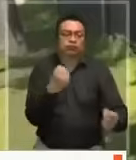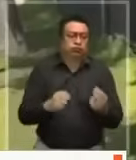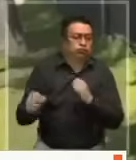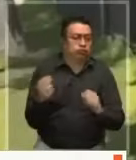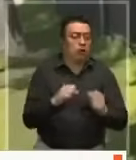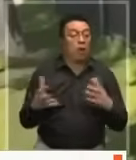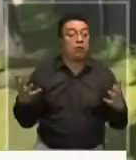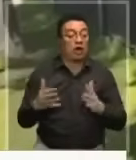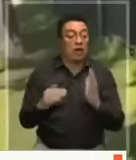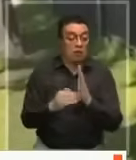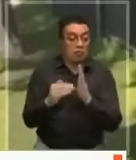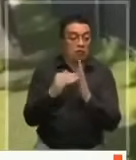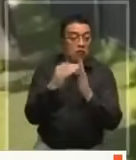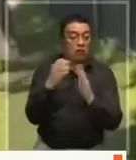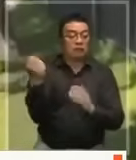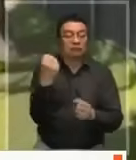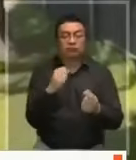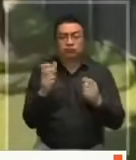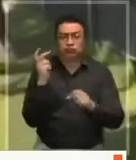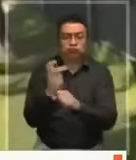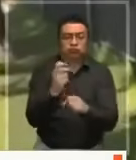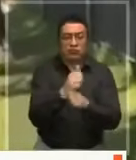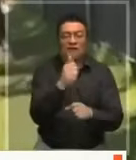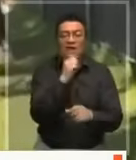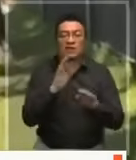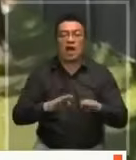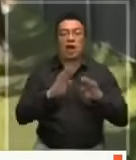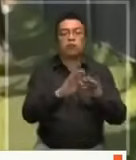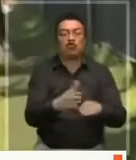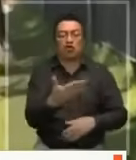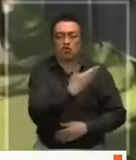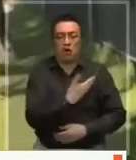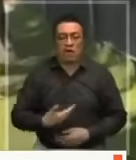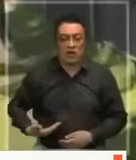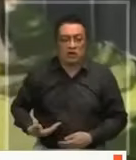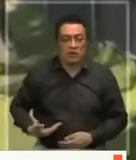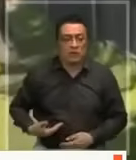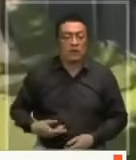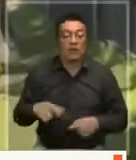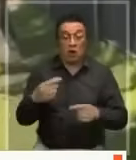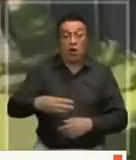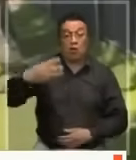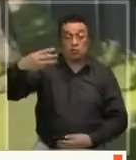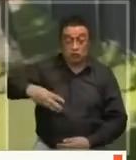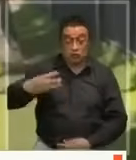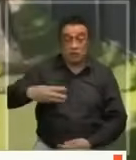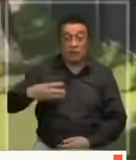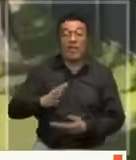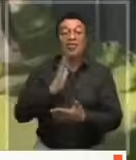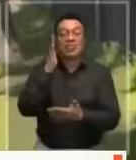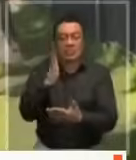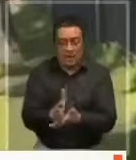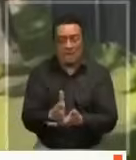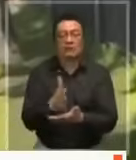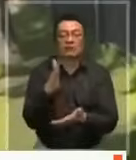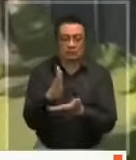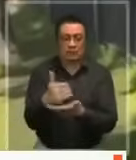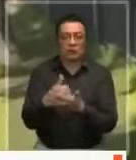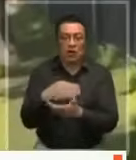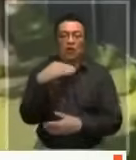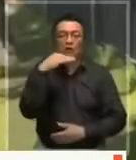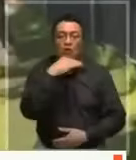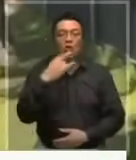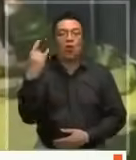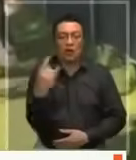por el aumento de la delincuencia y la falta de apoyo del gobierno. Finalmente, los municipios tienen que tomar medidas